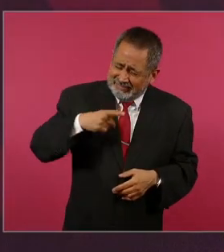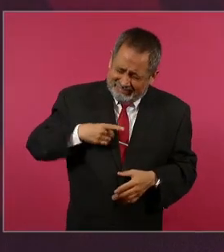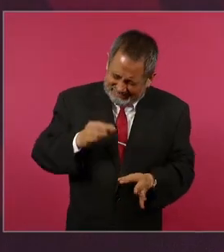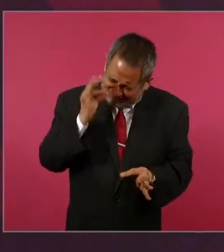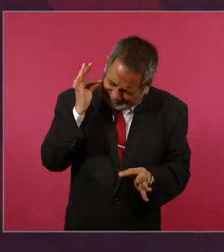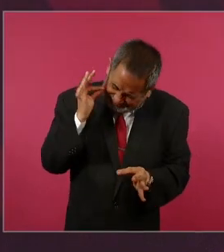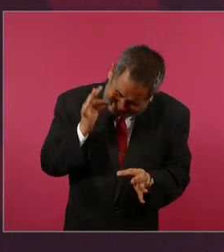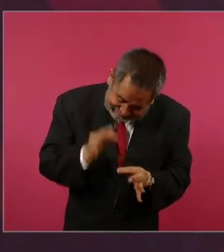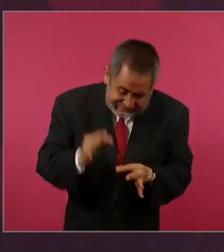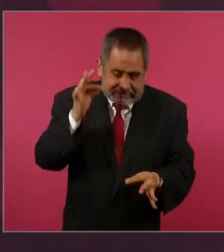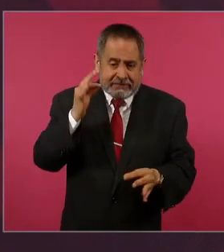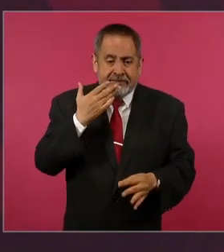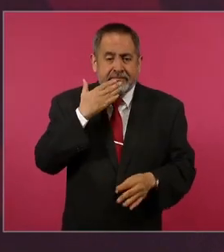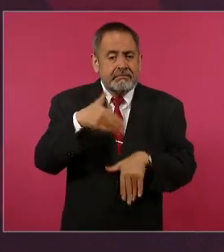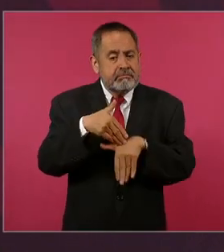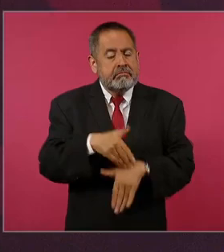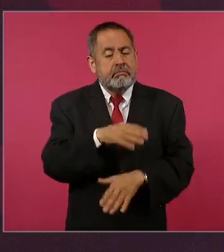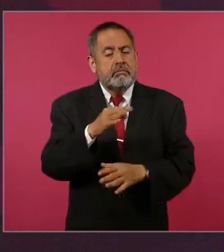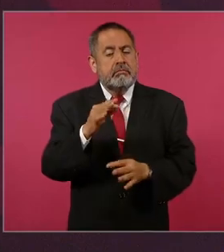a